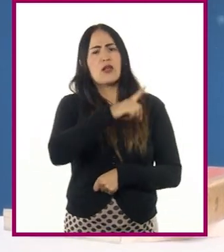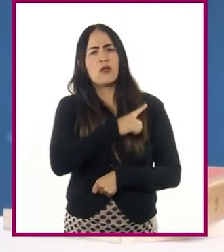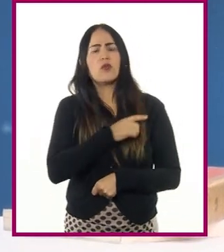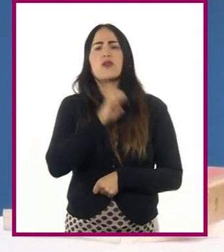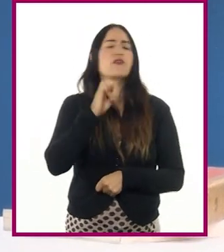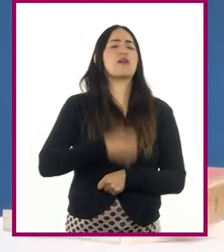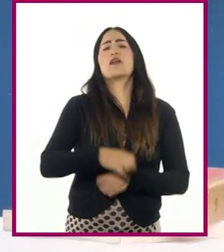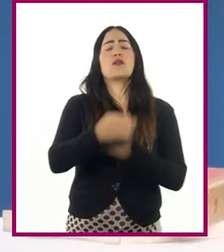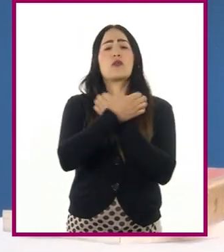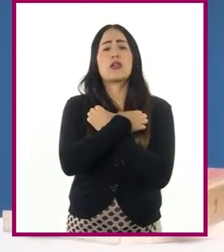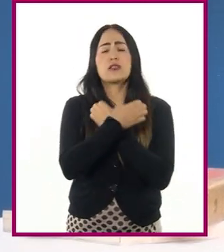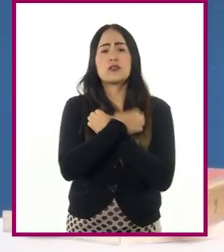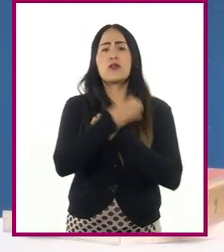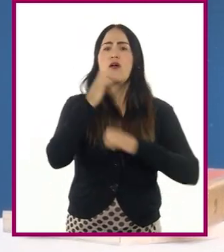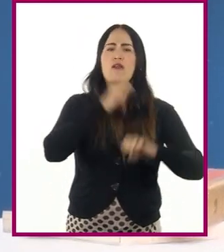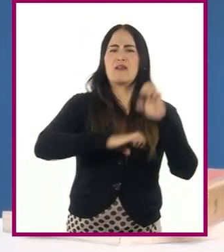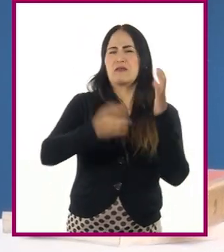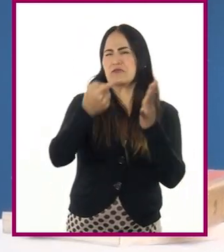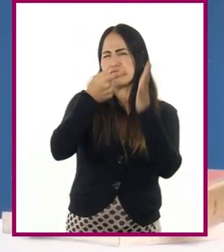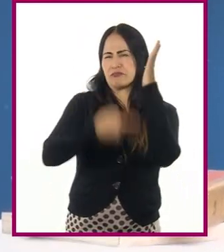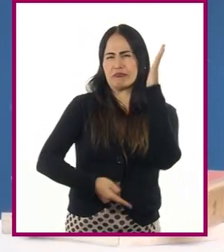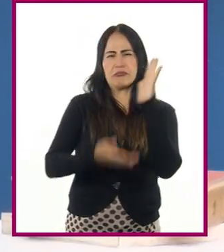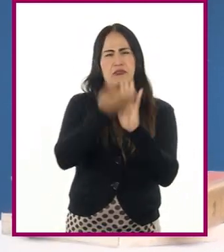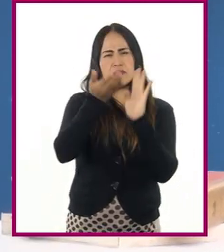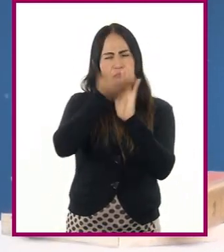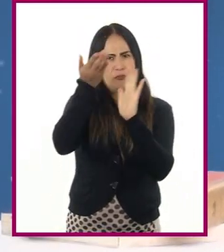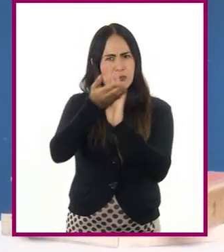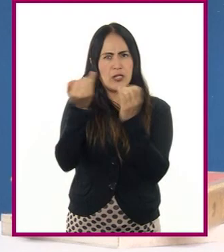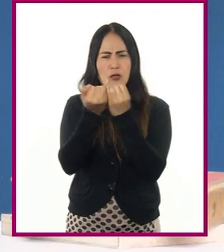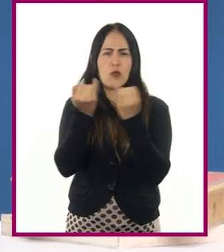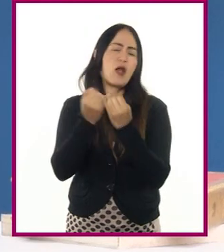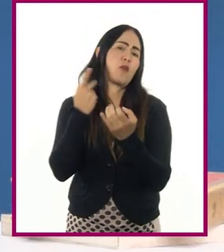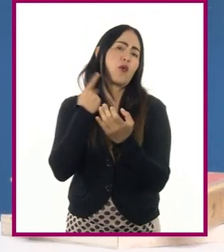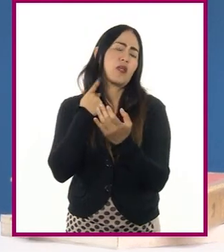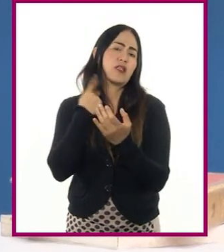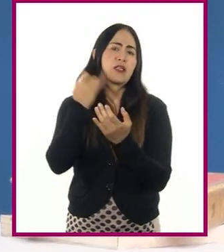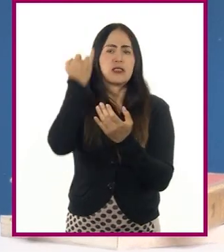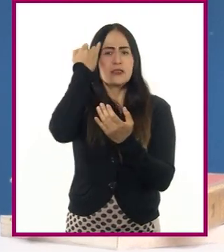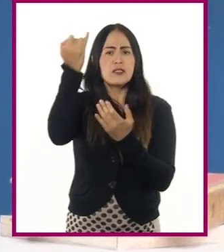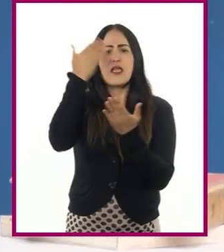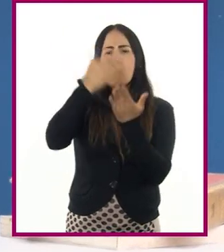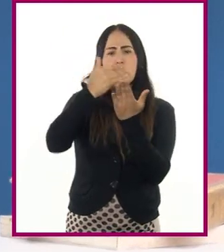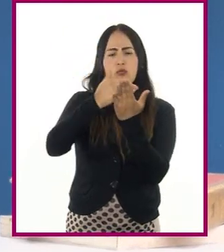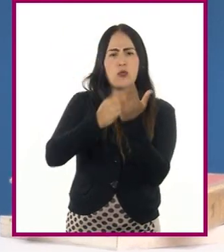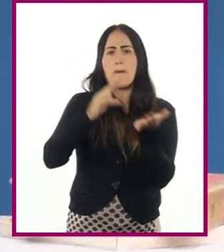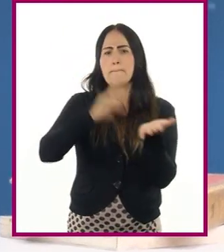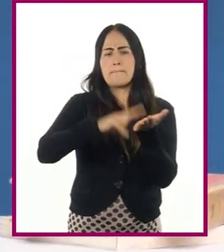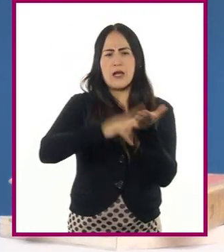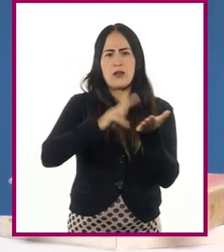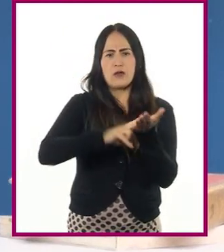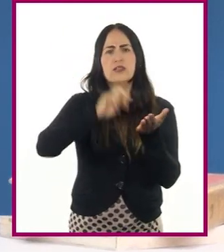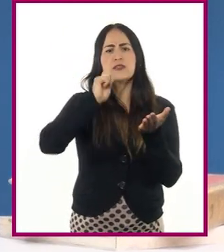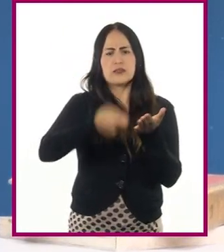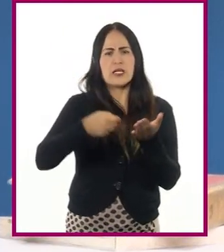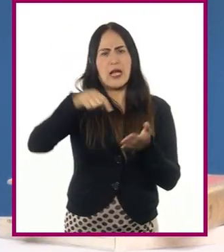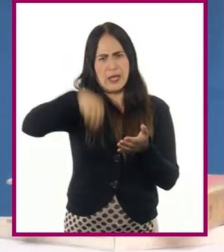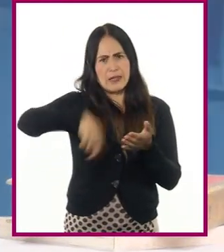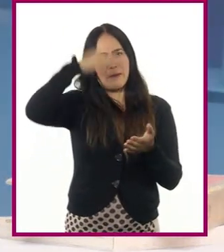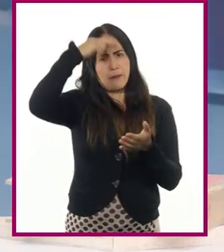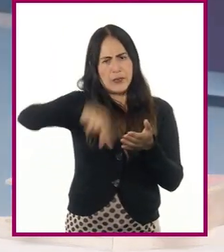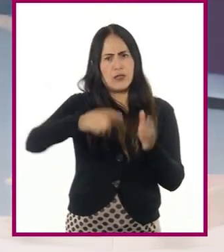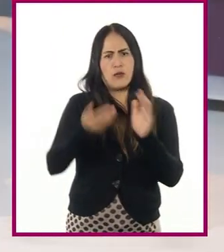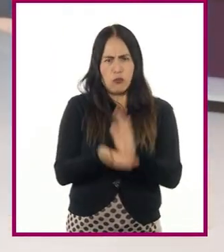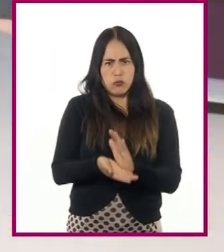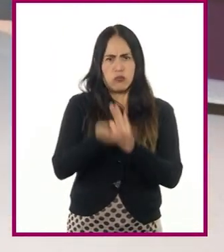e infraestructura y en general del conjunto de políticas, ideas y valores que asociaban el crecimiento del país a